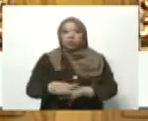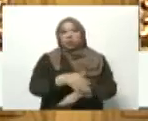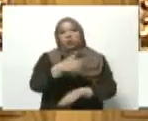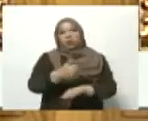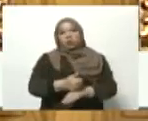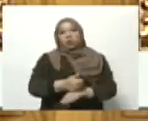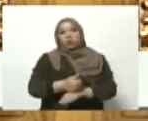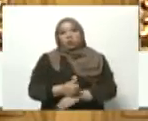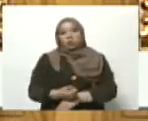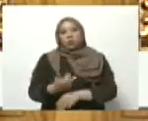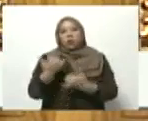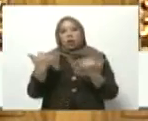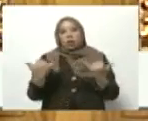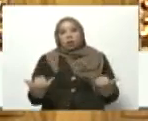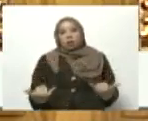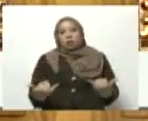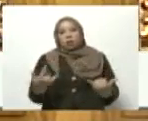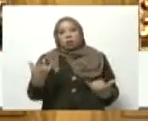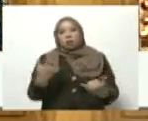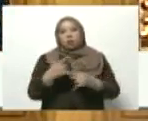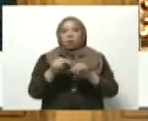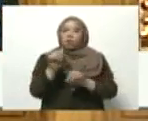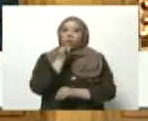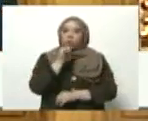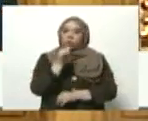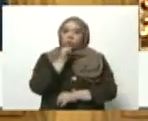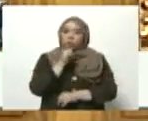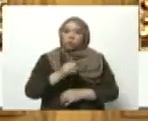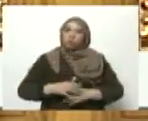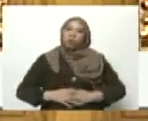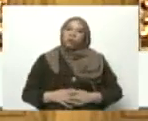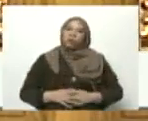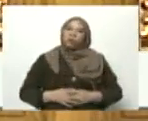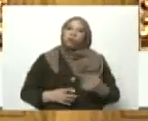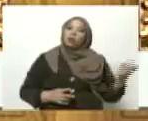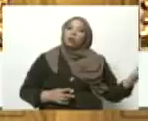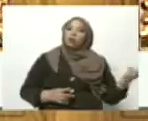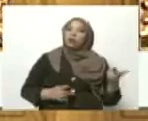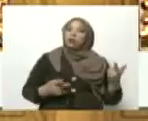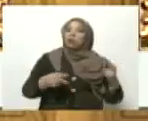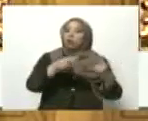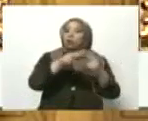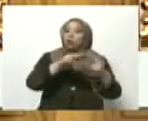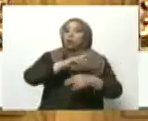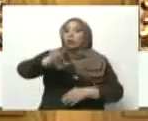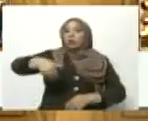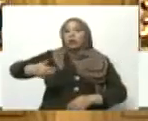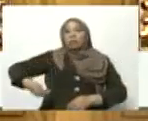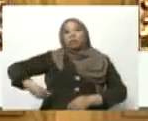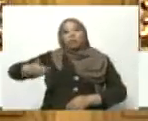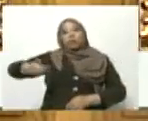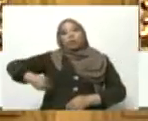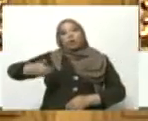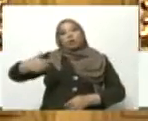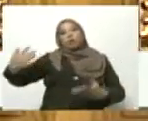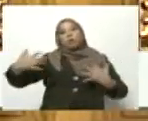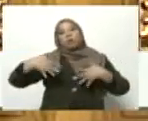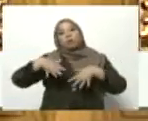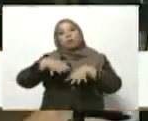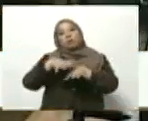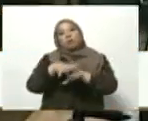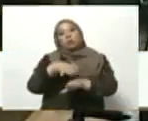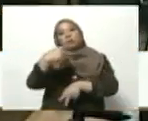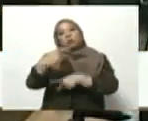eso tienen ángulos de información que son más desconocidos para nosotros. Es importante que nosotros los incorporemos a